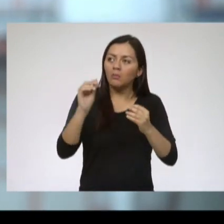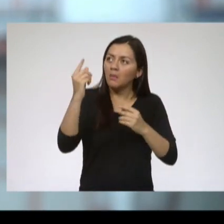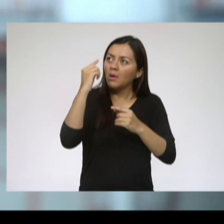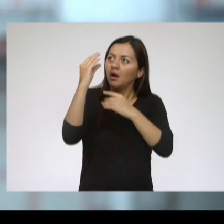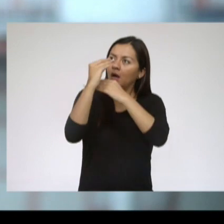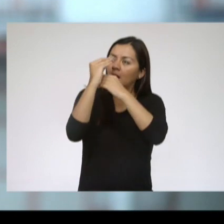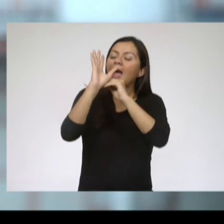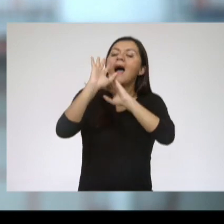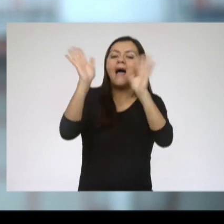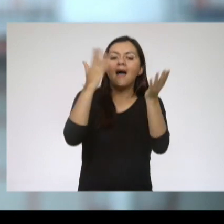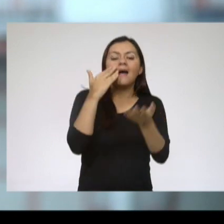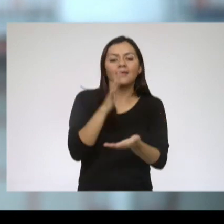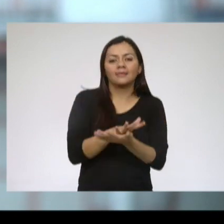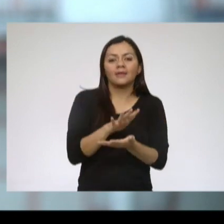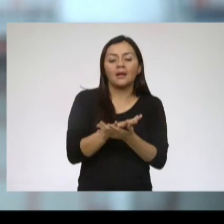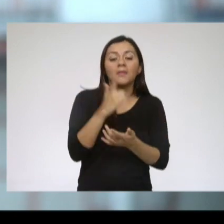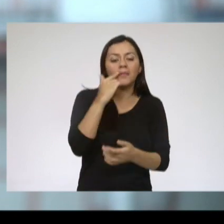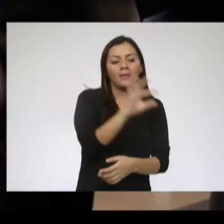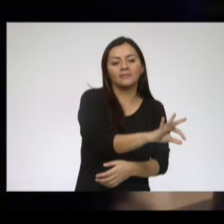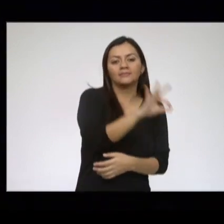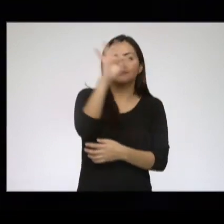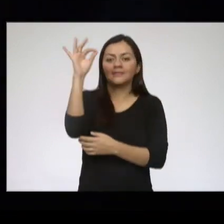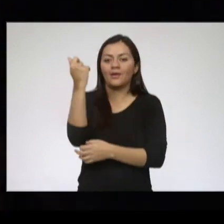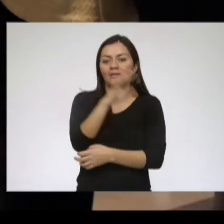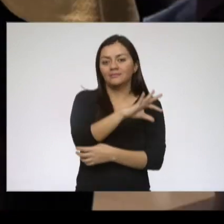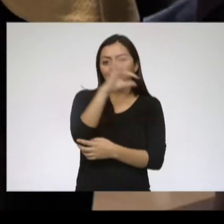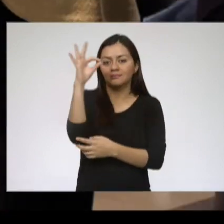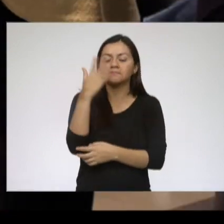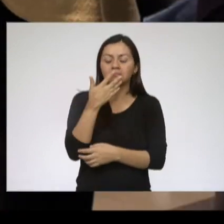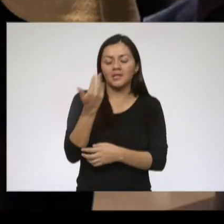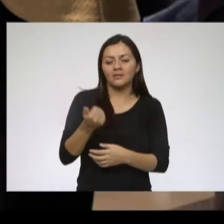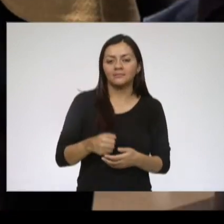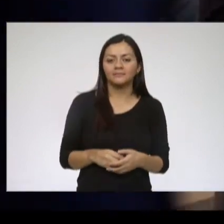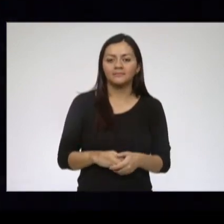ya ellos ya me van a llevar allá, entonces ahí sí.